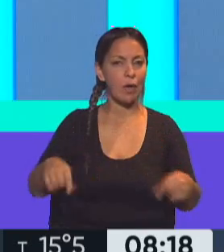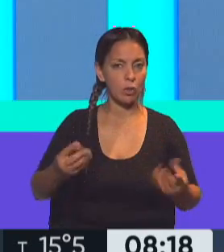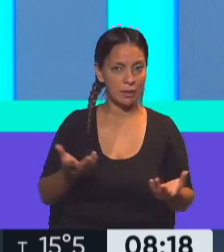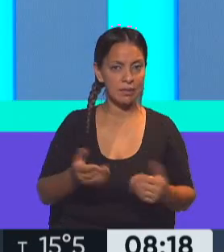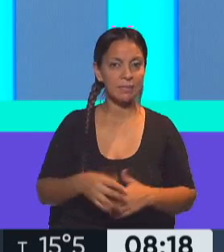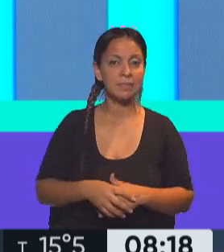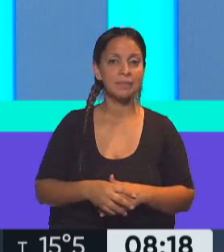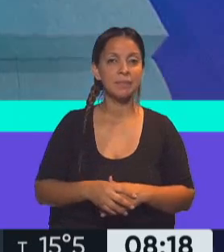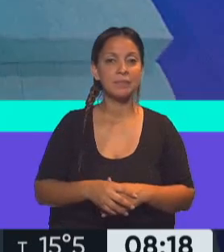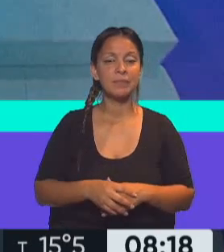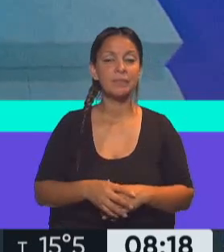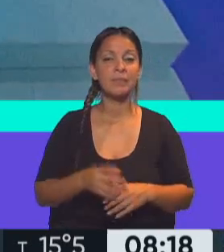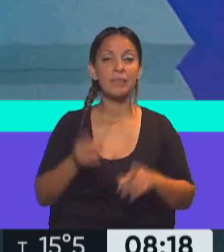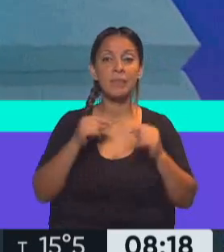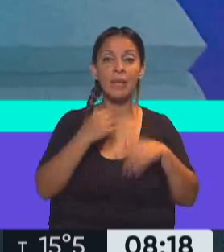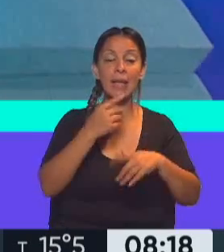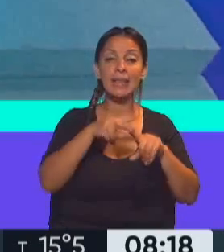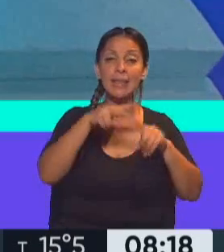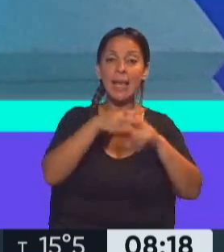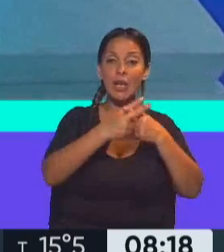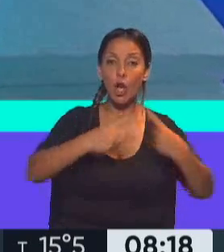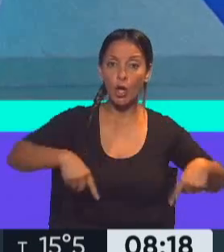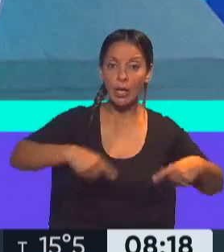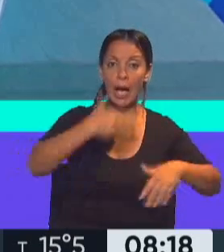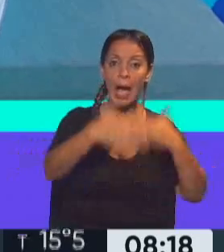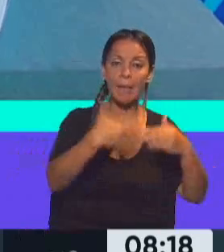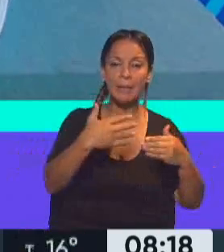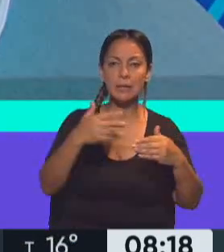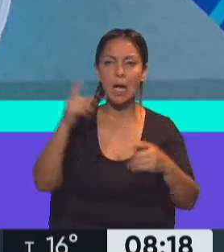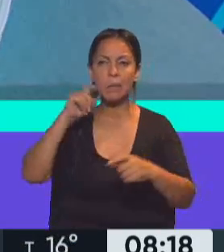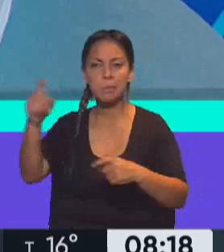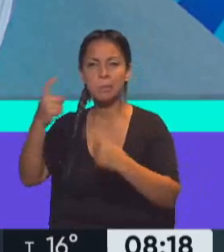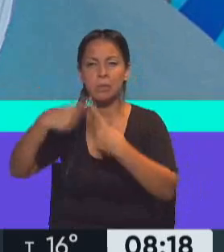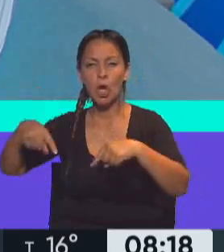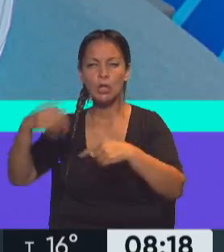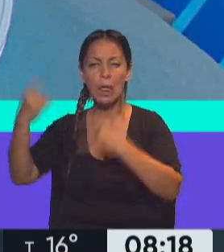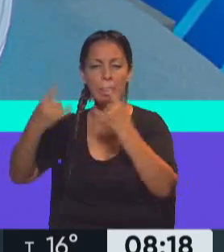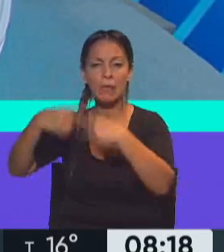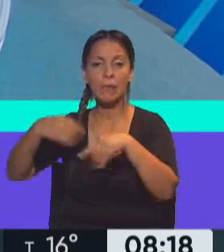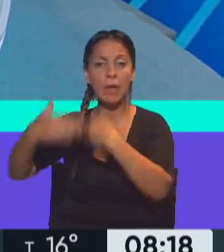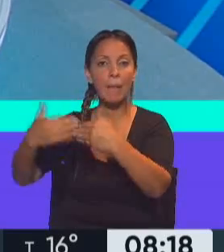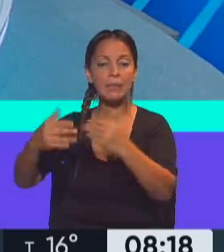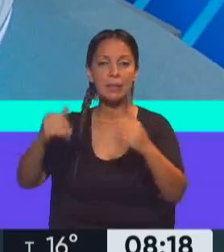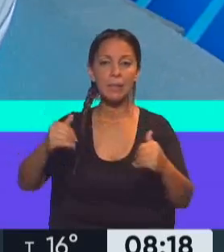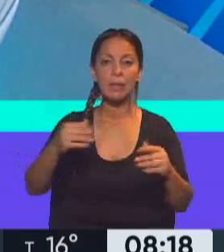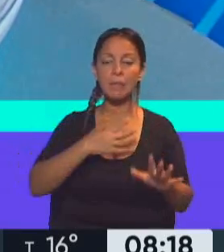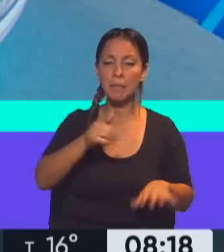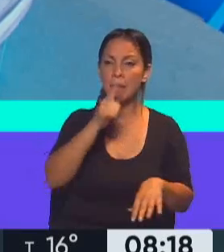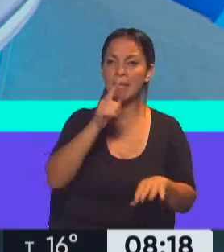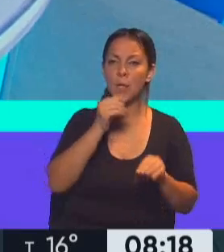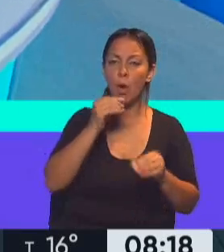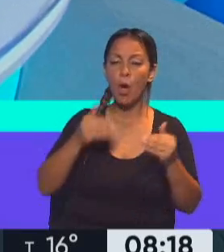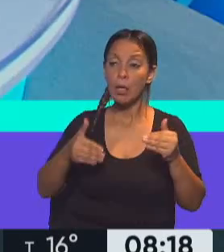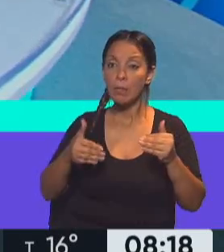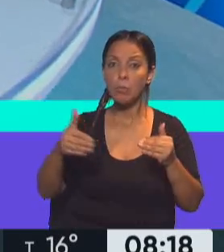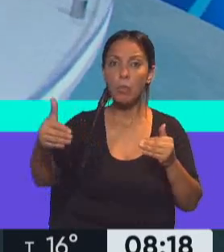fluctuando al mismo ritmo que el crecimiento de las tecnologías. Por eso, casi que diría que vamos siempre un pasito atrás. Entonces, me parece